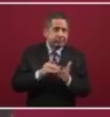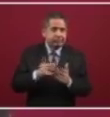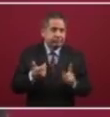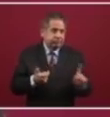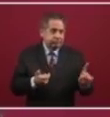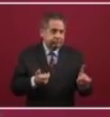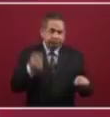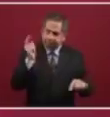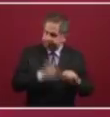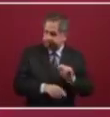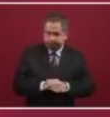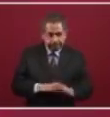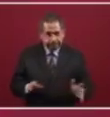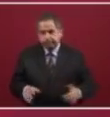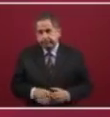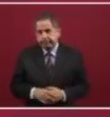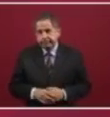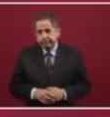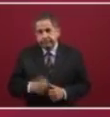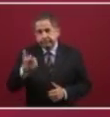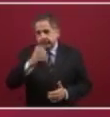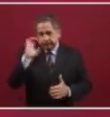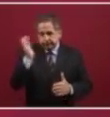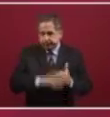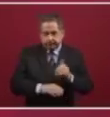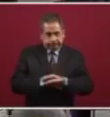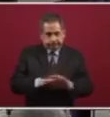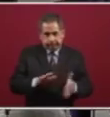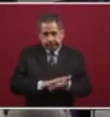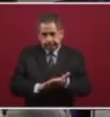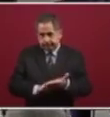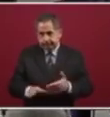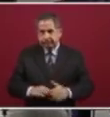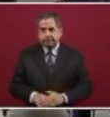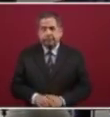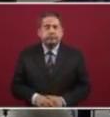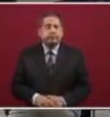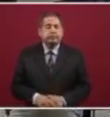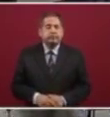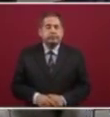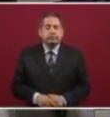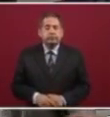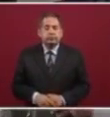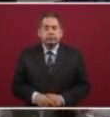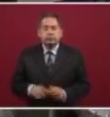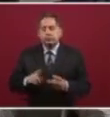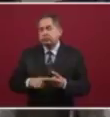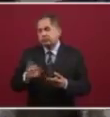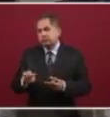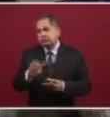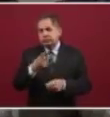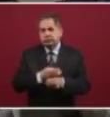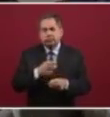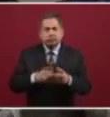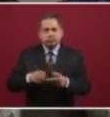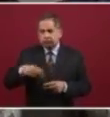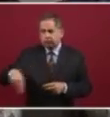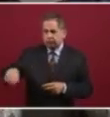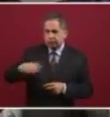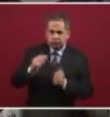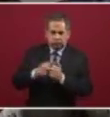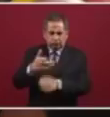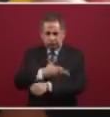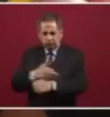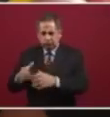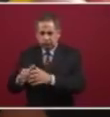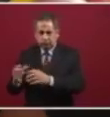Entonces, eso ya se termina. Presidente, la segunda pregunta. ¿Ya decidió junto con su familia vivir